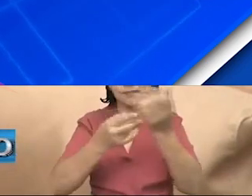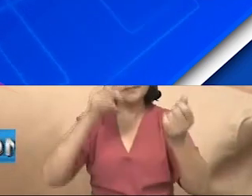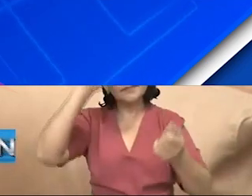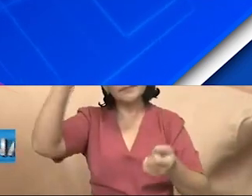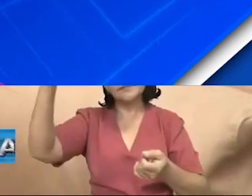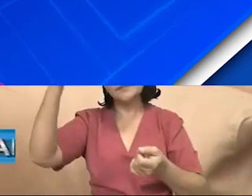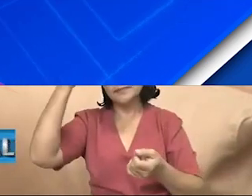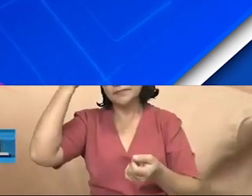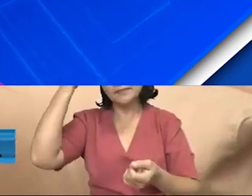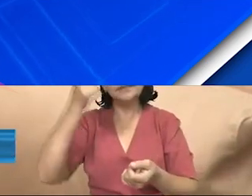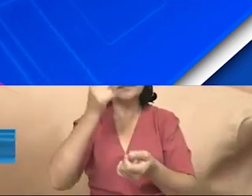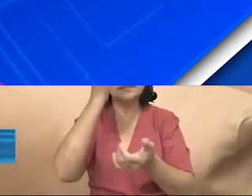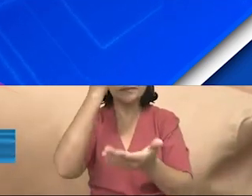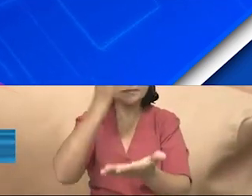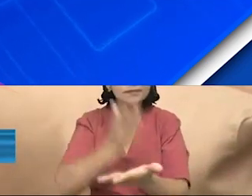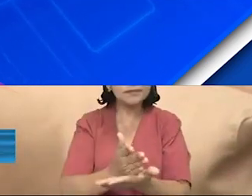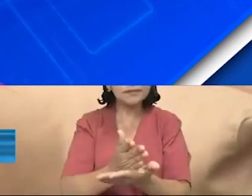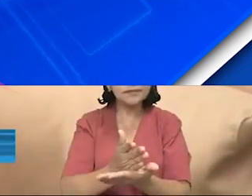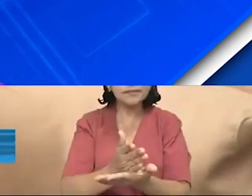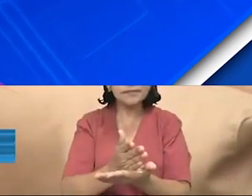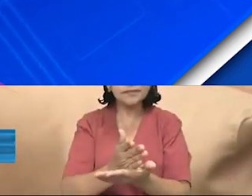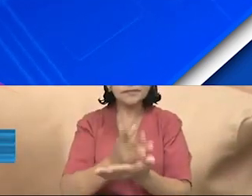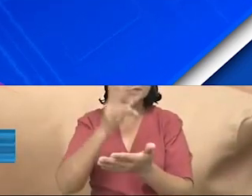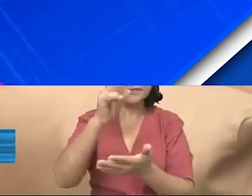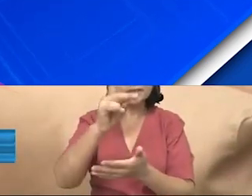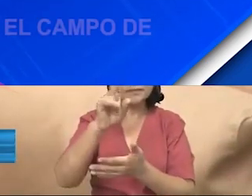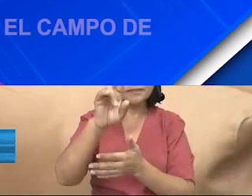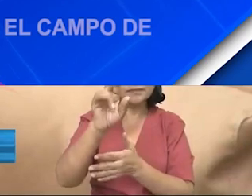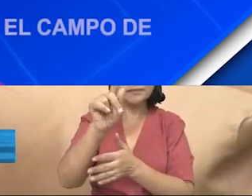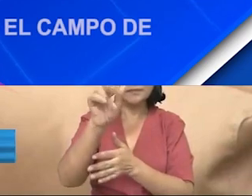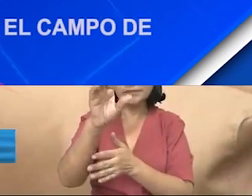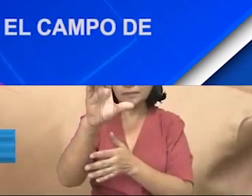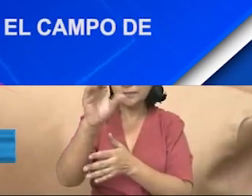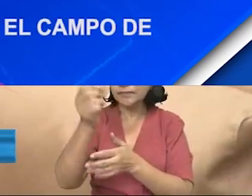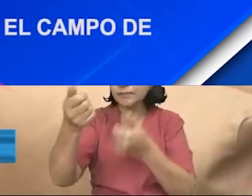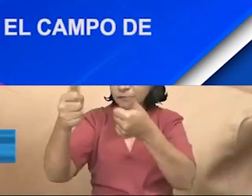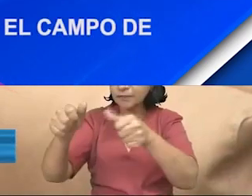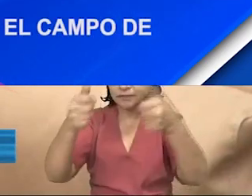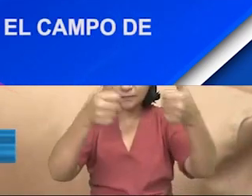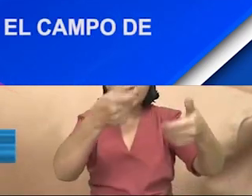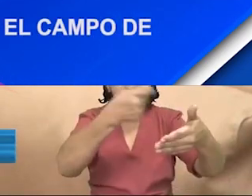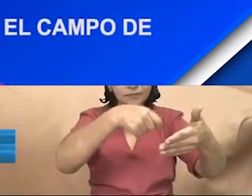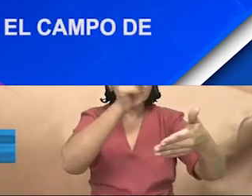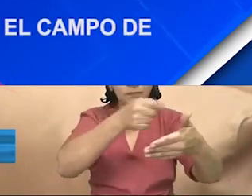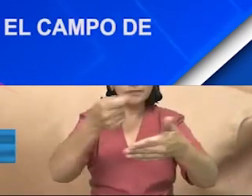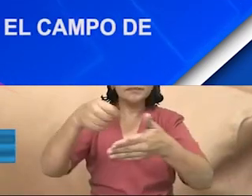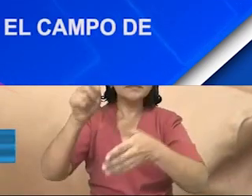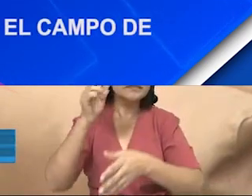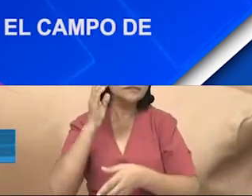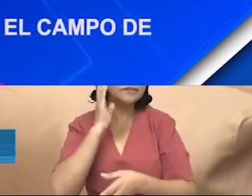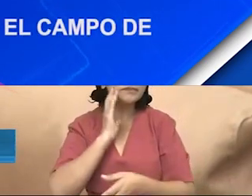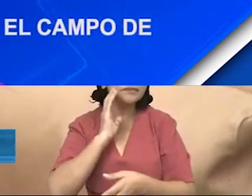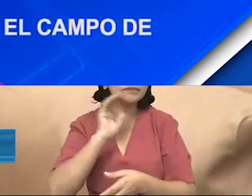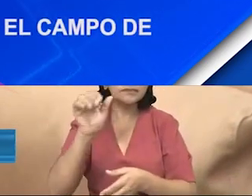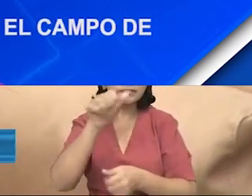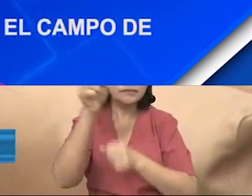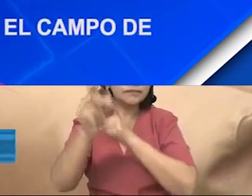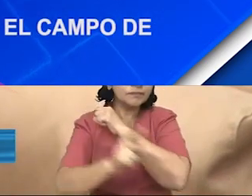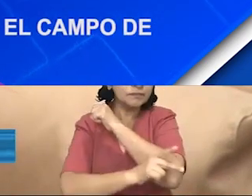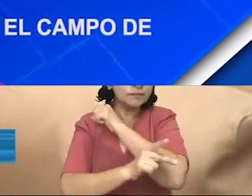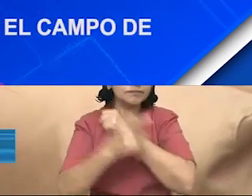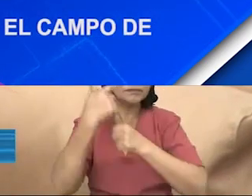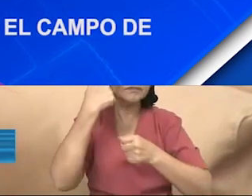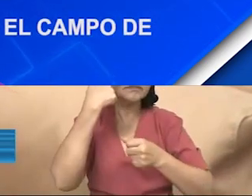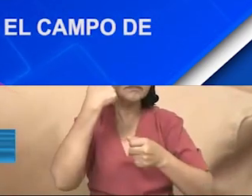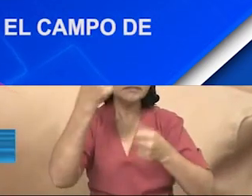gobiernos una vez que se suscriban los protocolos correspondientes, además de tener experiencia de otro país, conocer